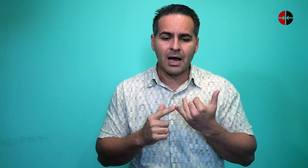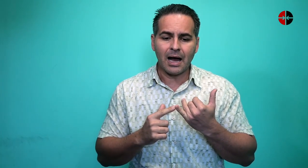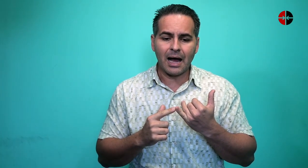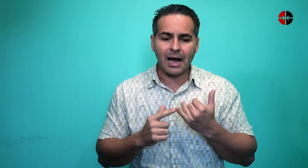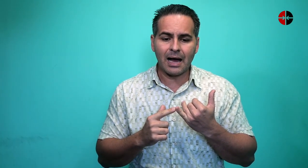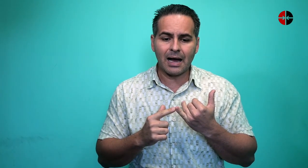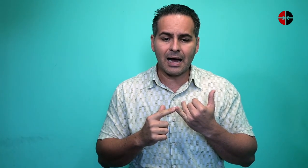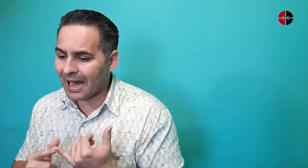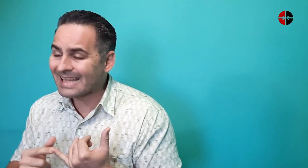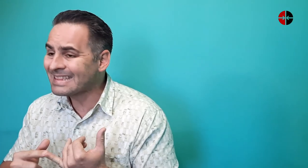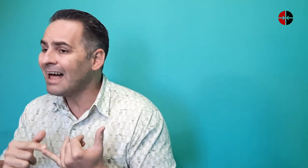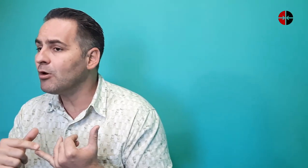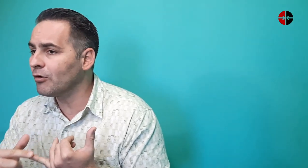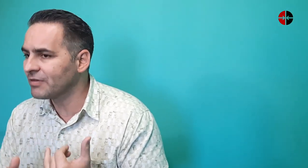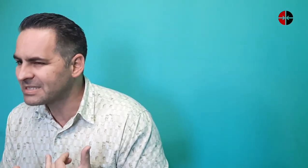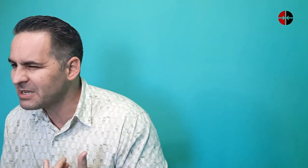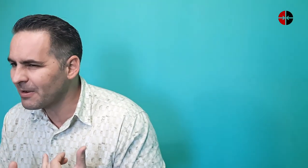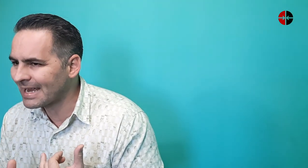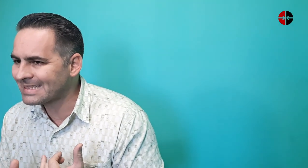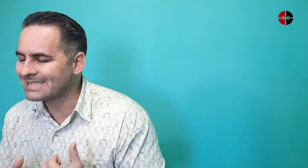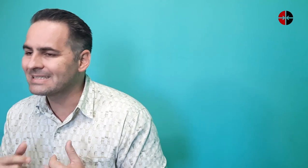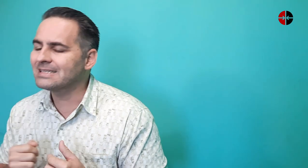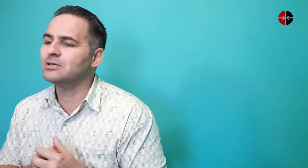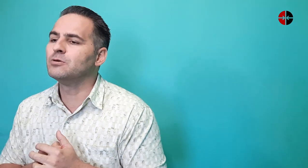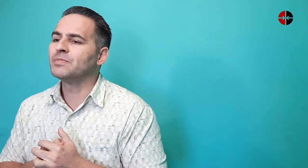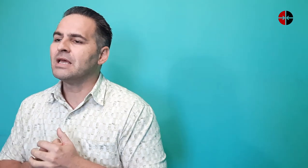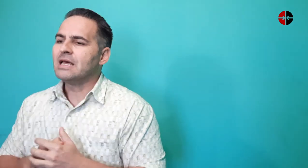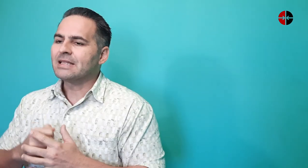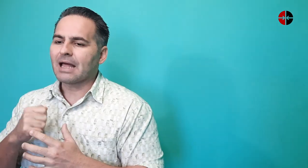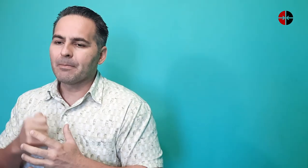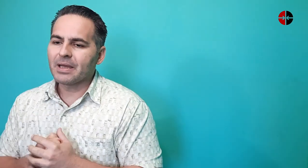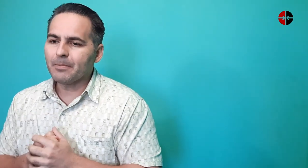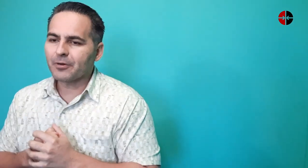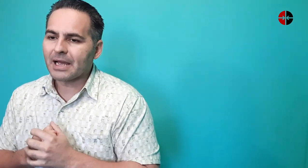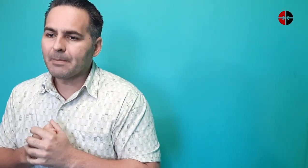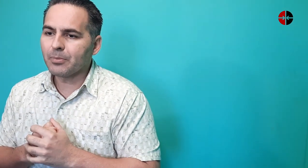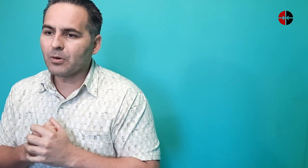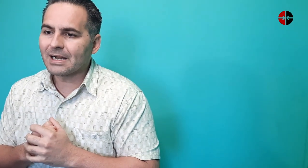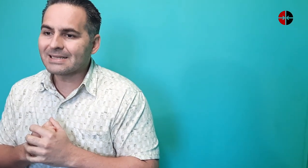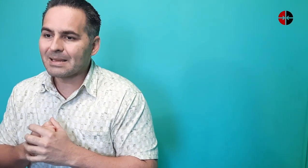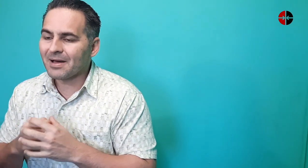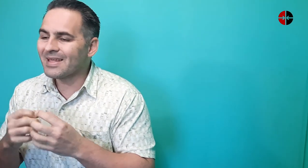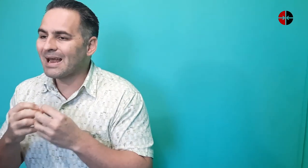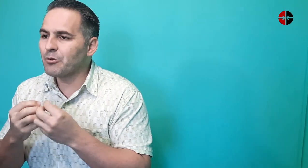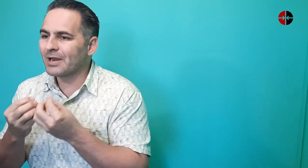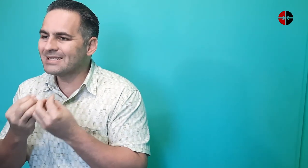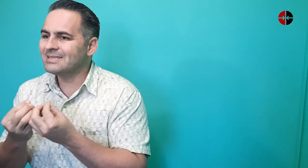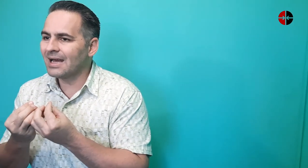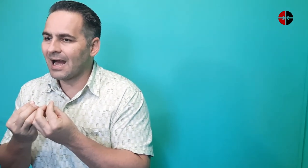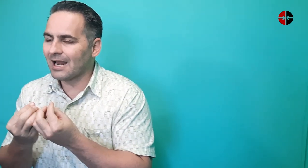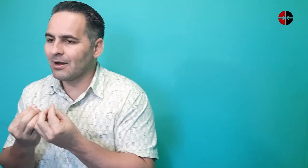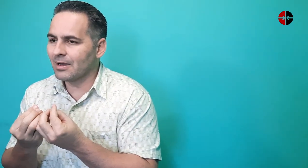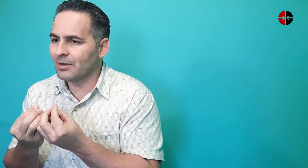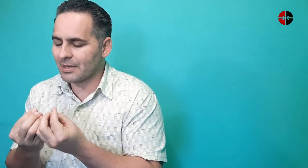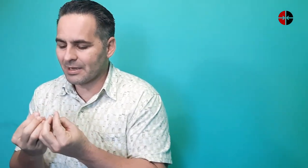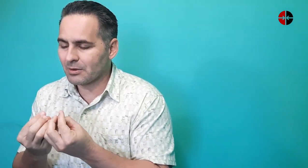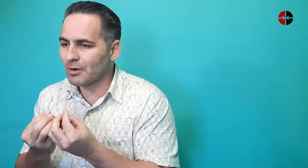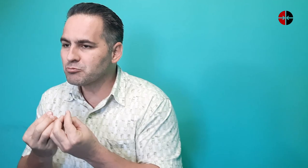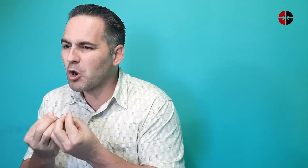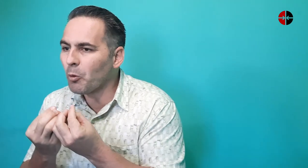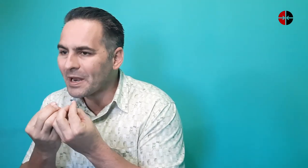supuesto ha estado a la ofensiva en este sentido también por ejemplo el tema de la violencia